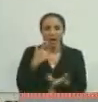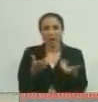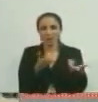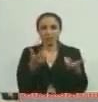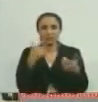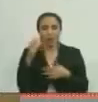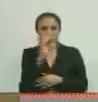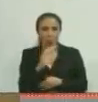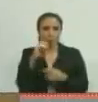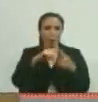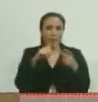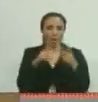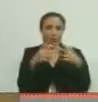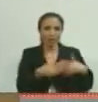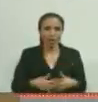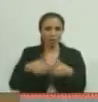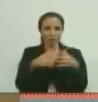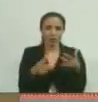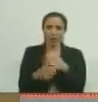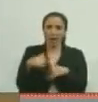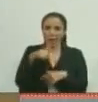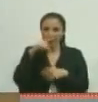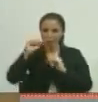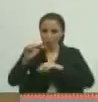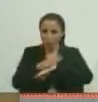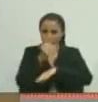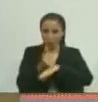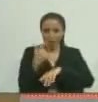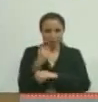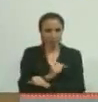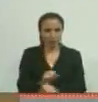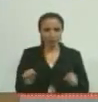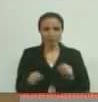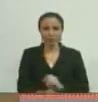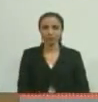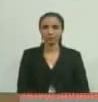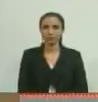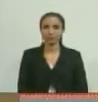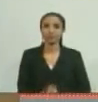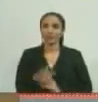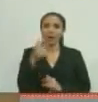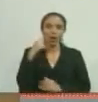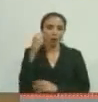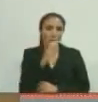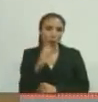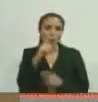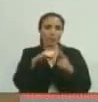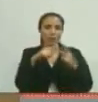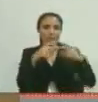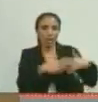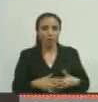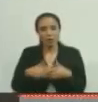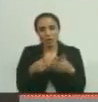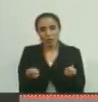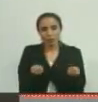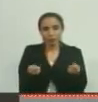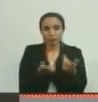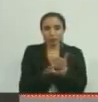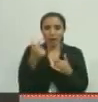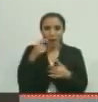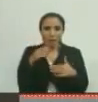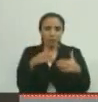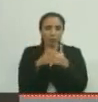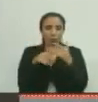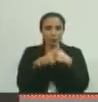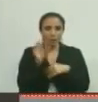Estados Unidos. Maduro es el que dispara la tensión. O sea, Colombia y Estados Unidos conspiran contra el país, pero es Maduro el que dispara la